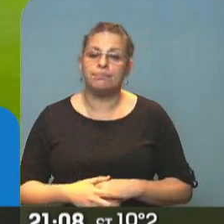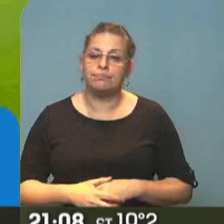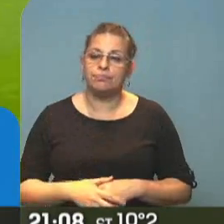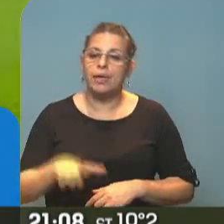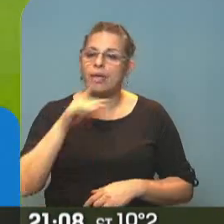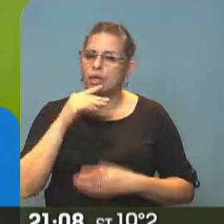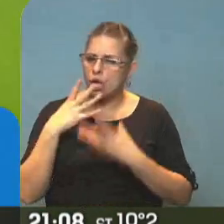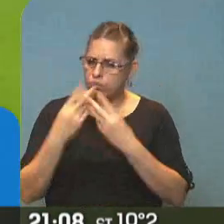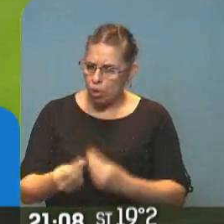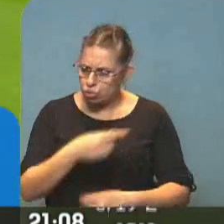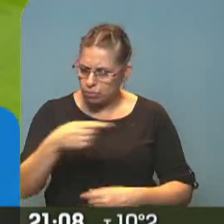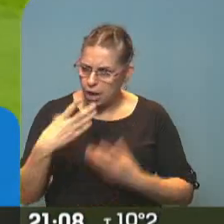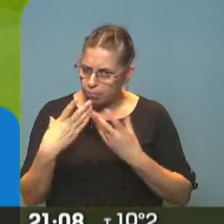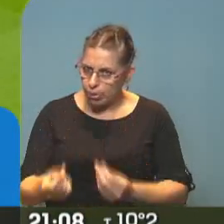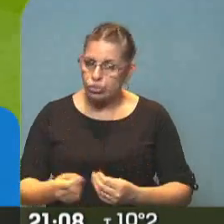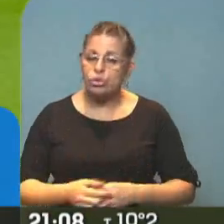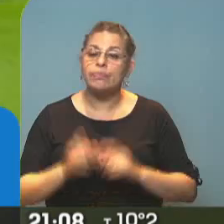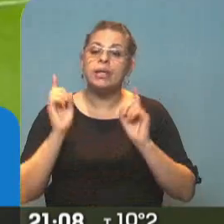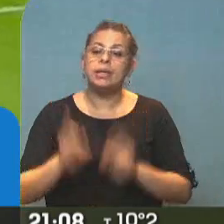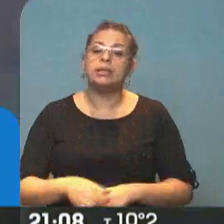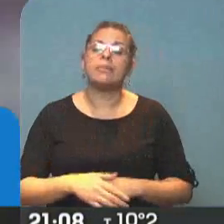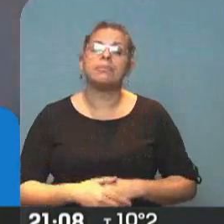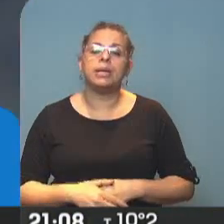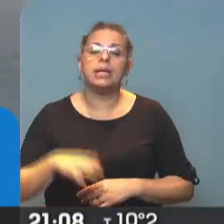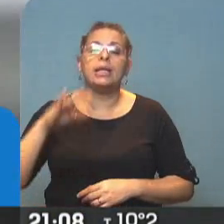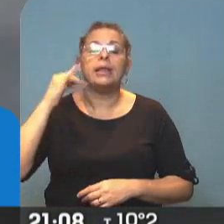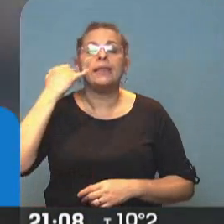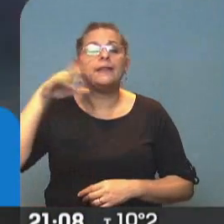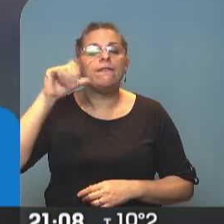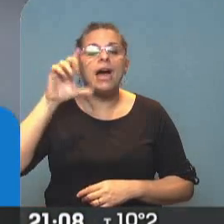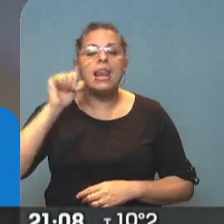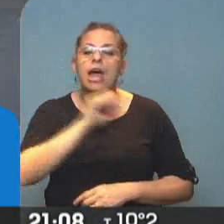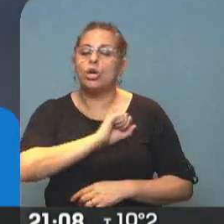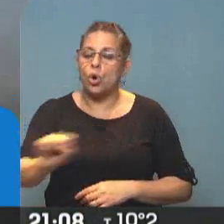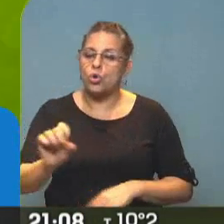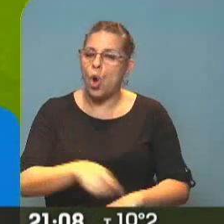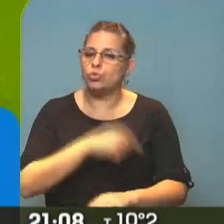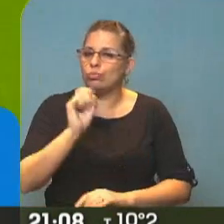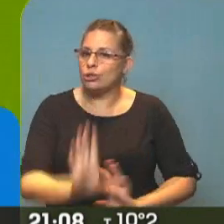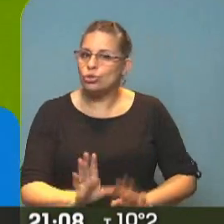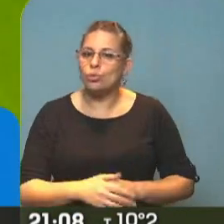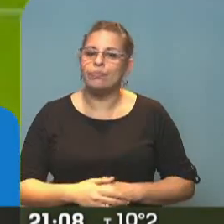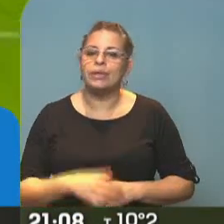lo bancó en la semana. También gol de Paulo Dybala, ya es una costumbre. Dybala, que trató